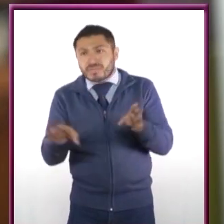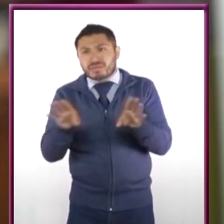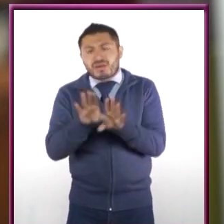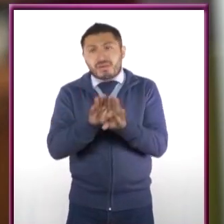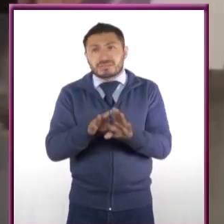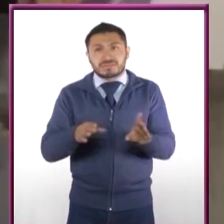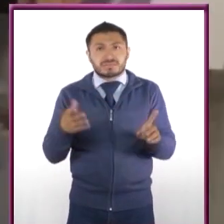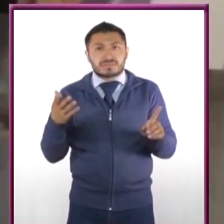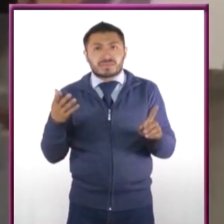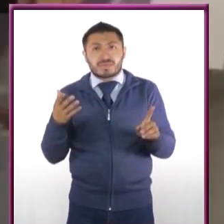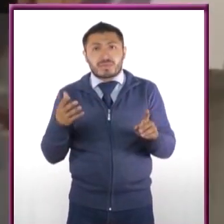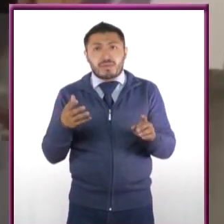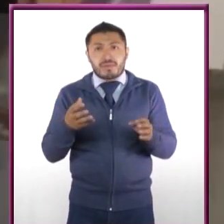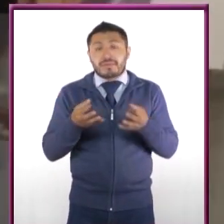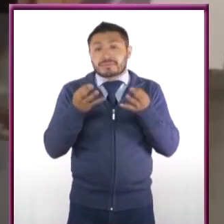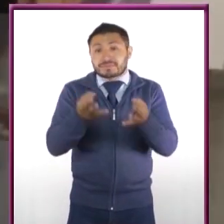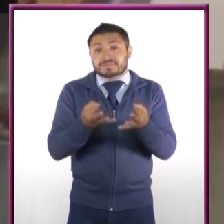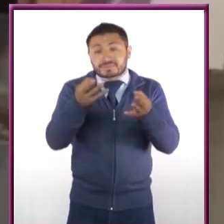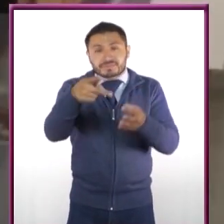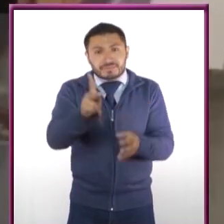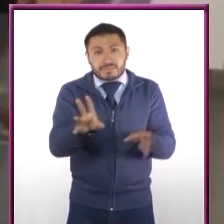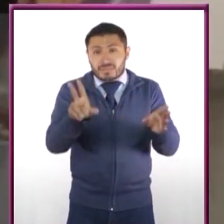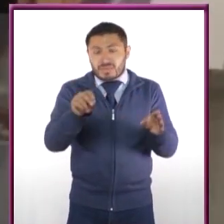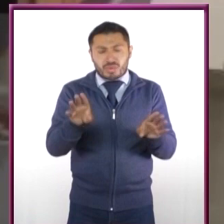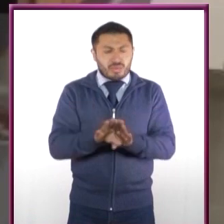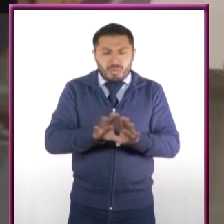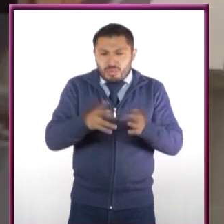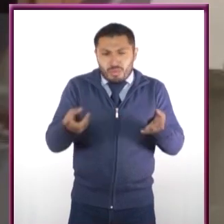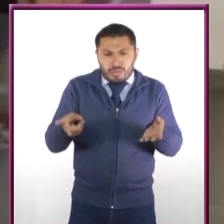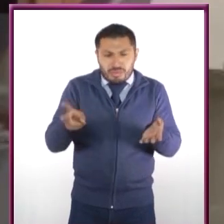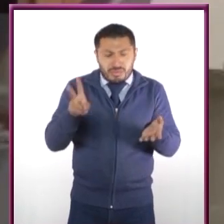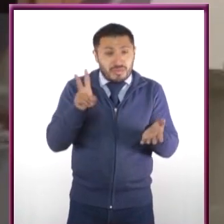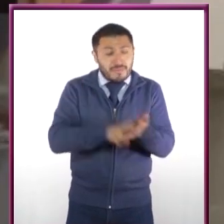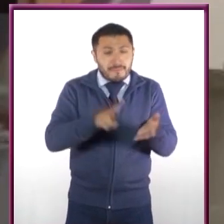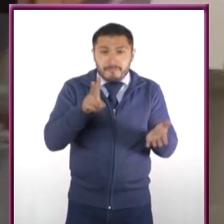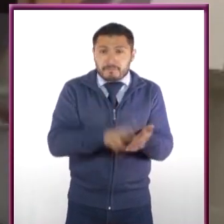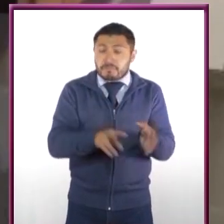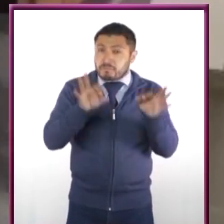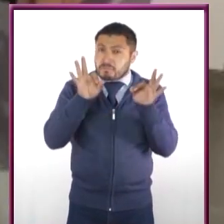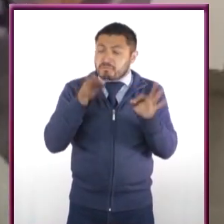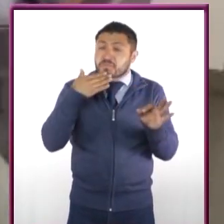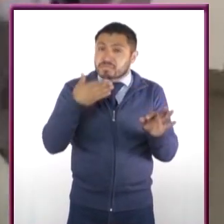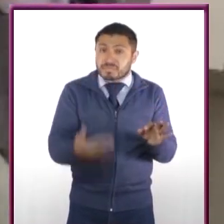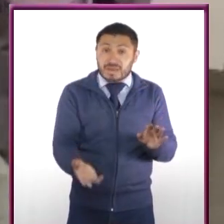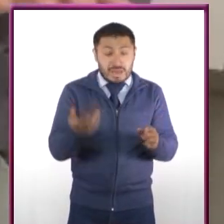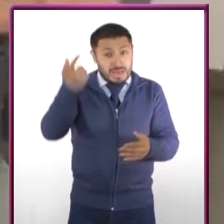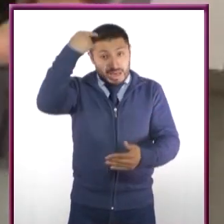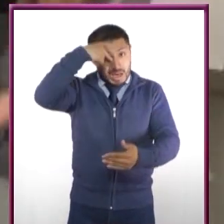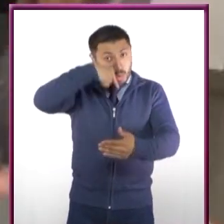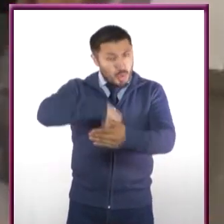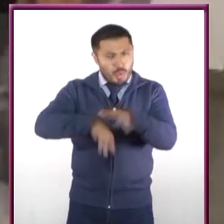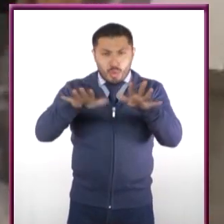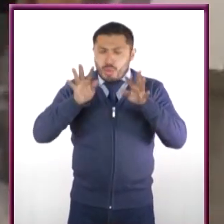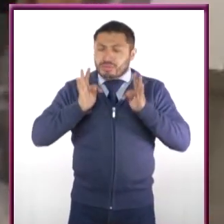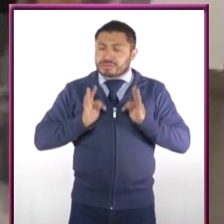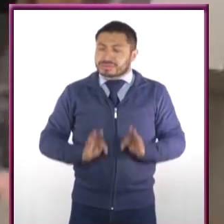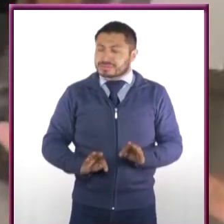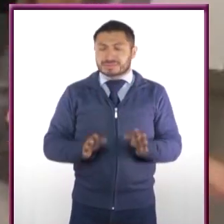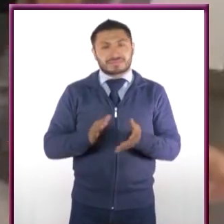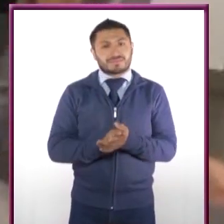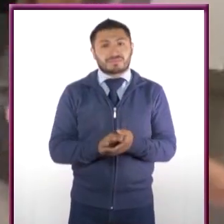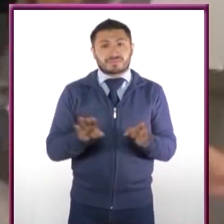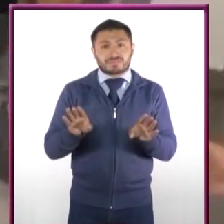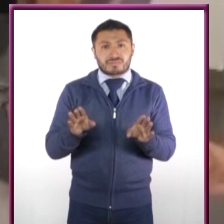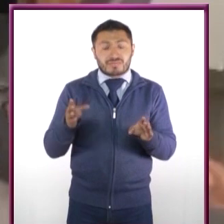poseer y no valoramos o no le damos el valor suficiente a estar tranquilos, que nada pase,